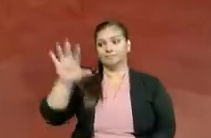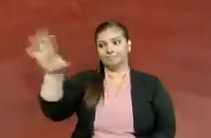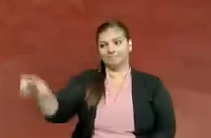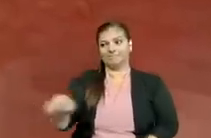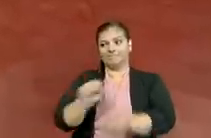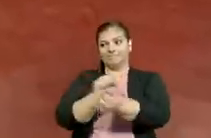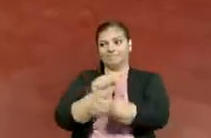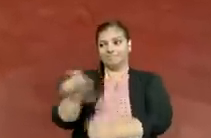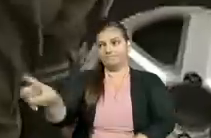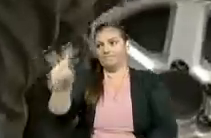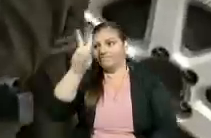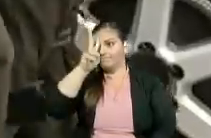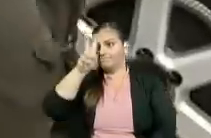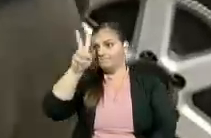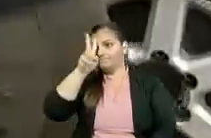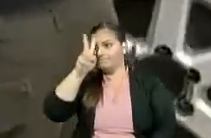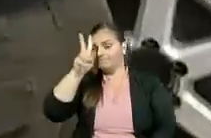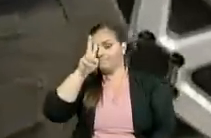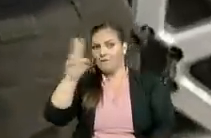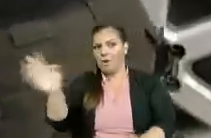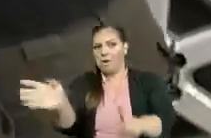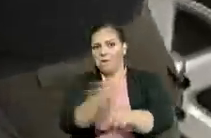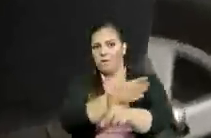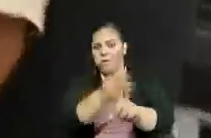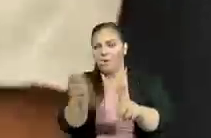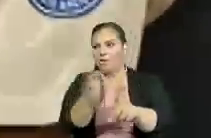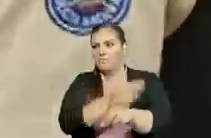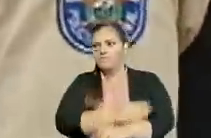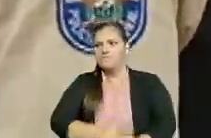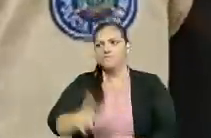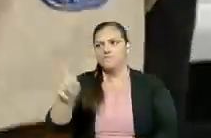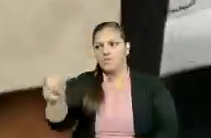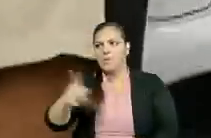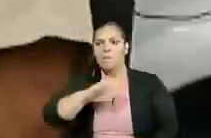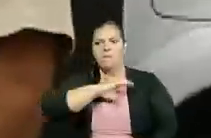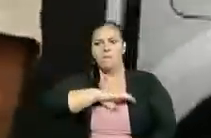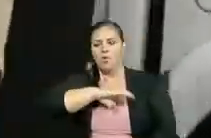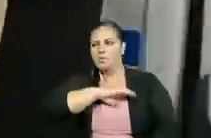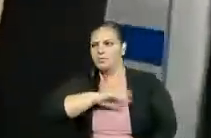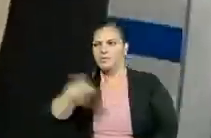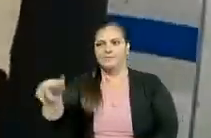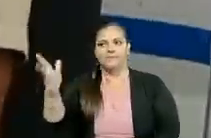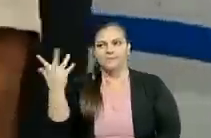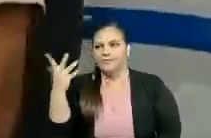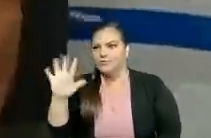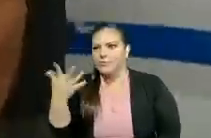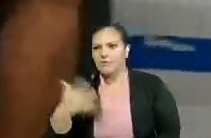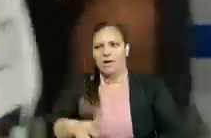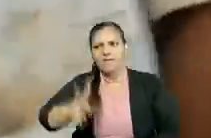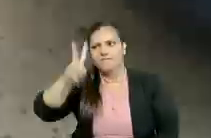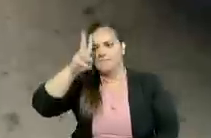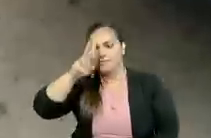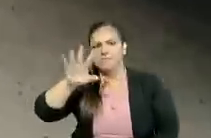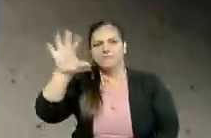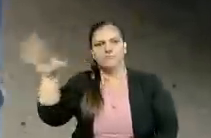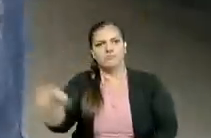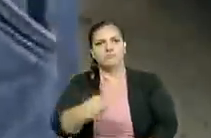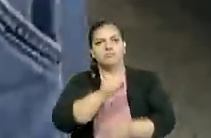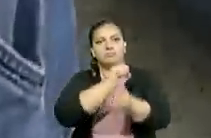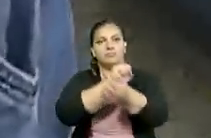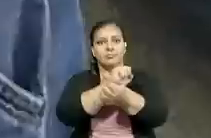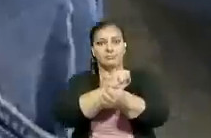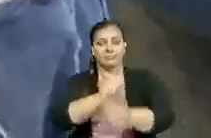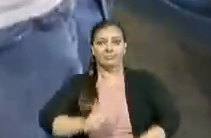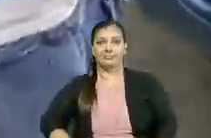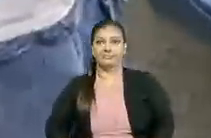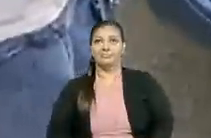Era trasladado hasta la fiscalía una persona sospechosa que se hizo pasar por policía y de ahí que trató de estafar